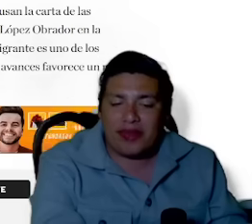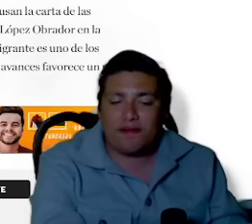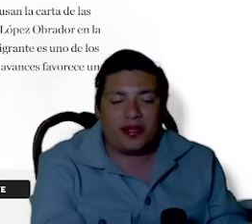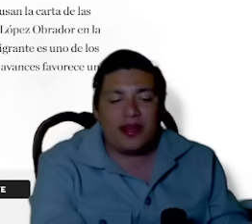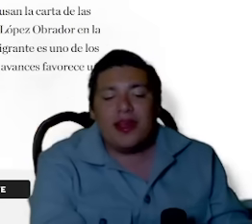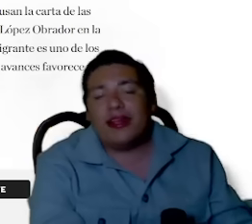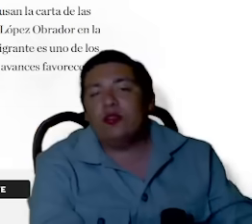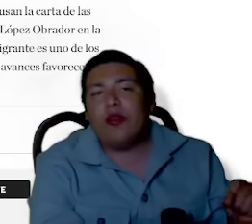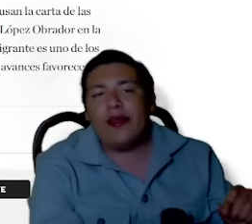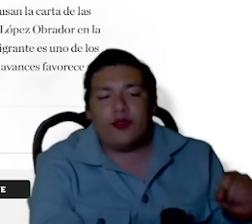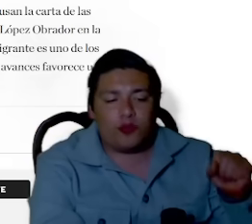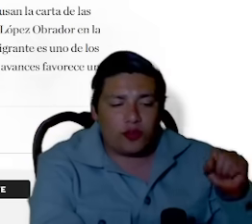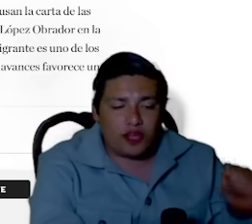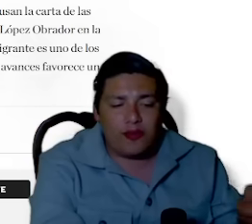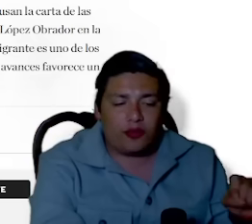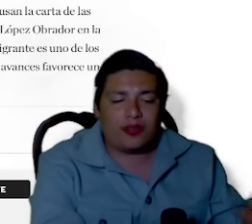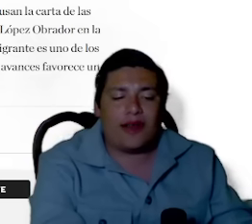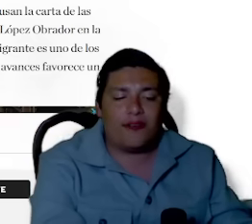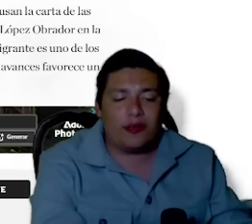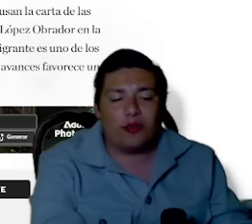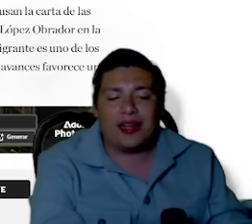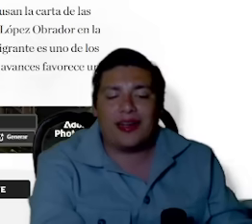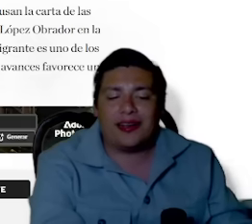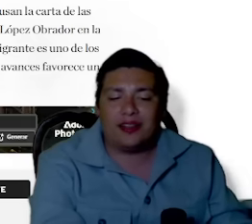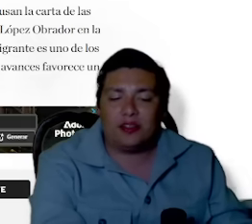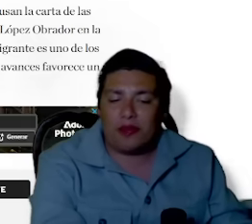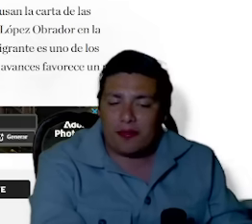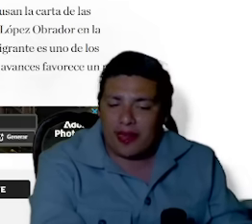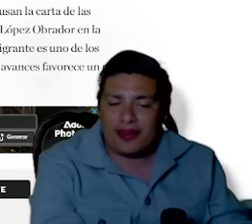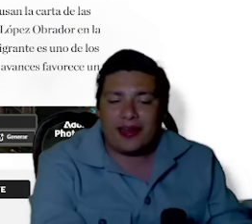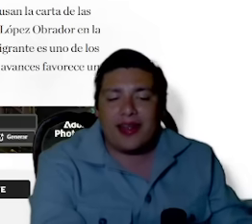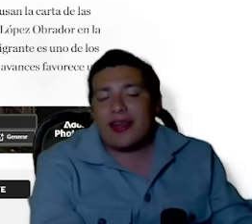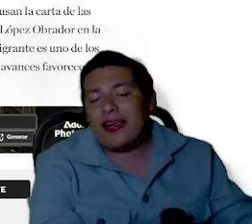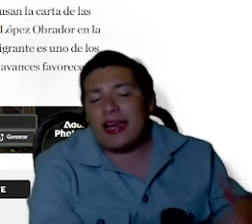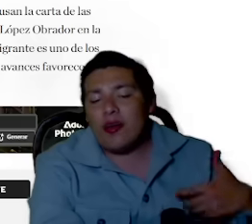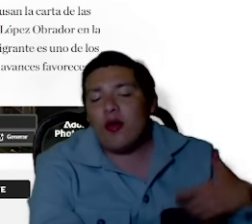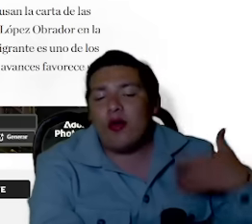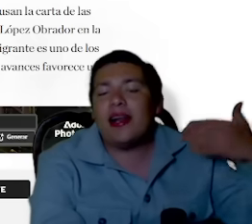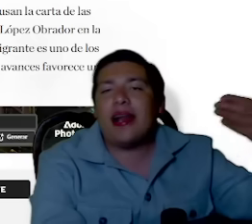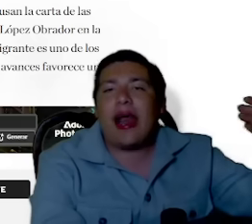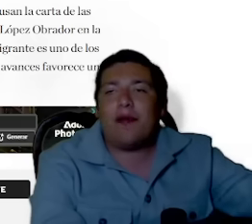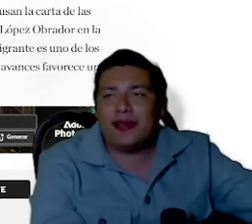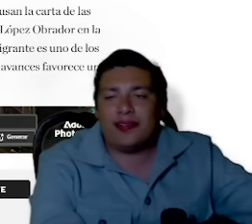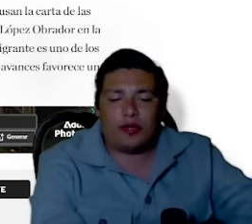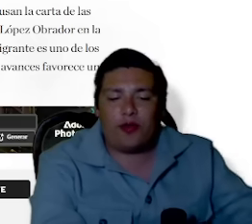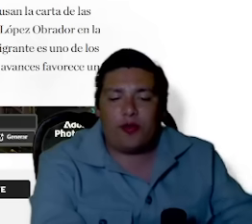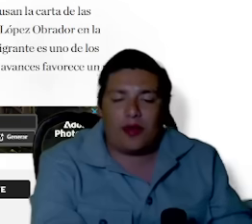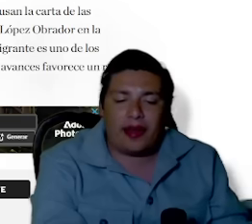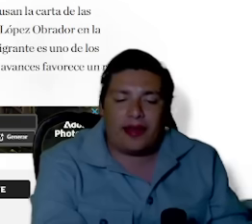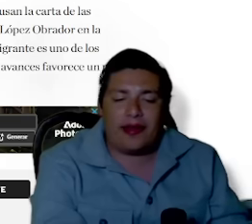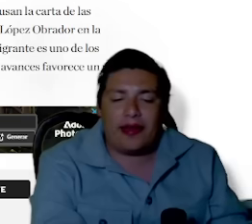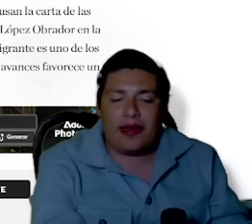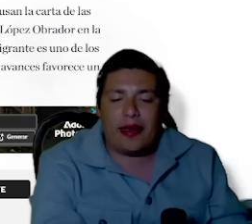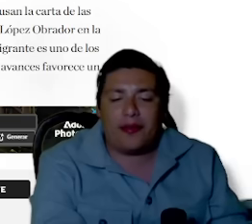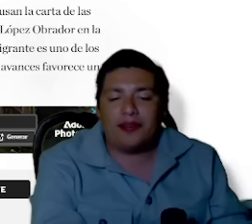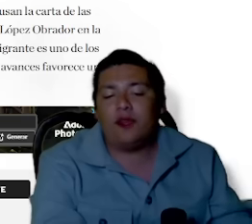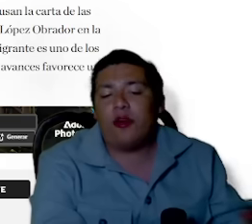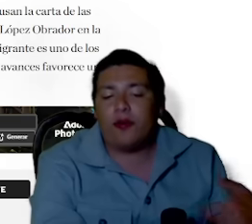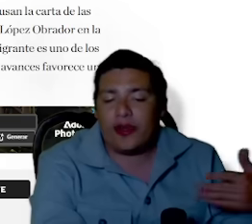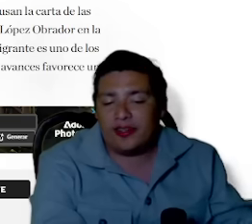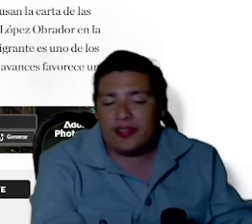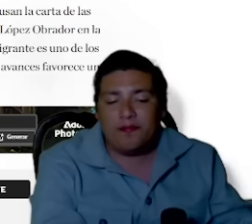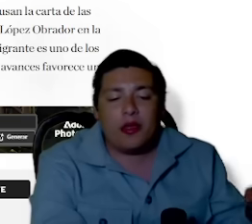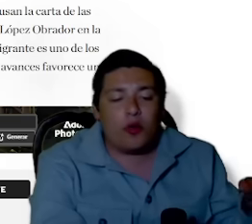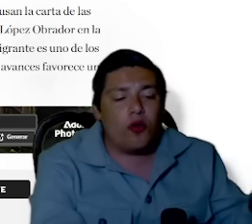drama migrante es uno de los motivos que dificultan la reelección de biden y que no logran avances